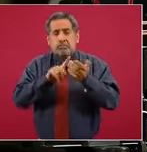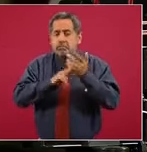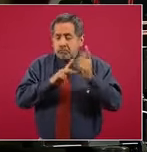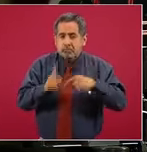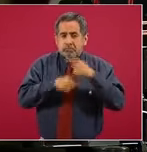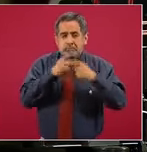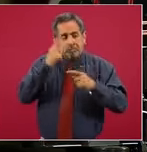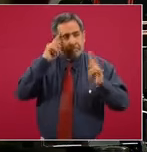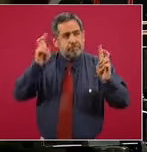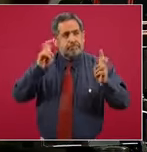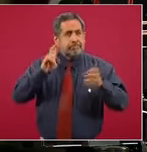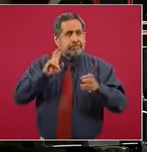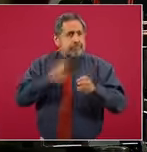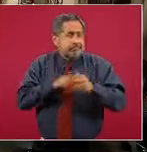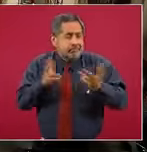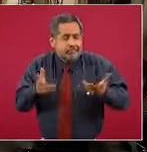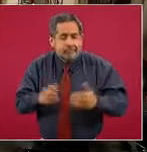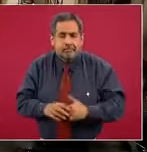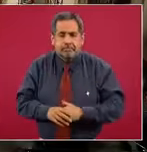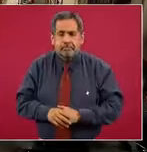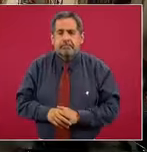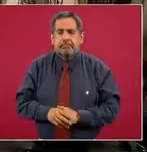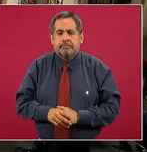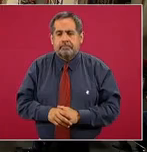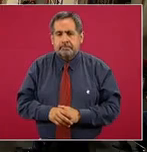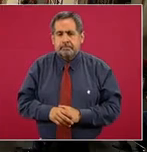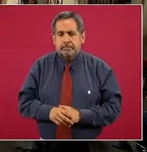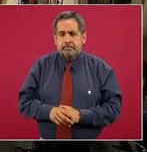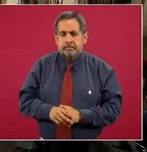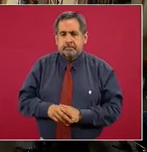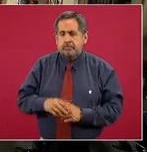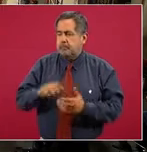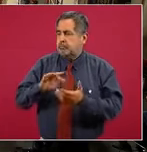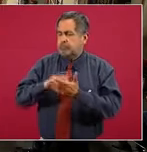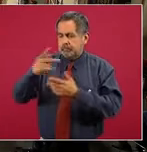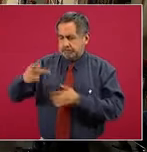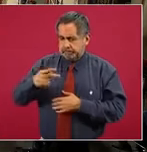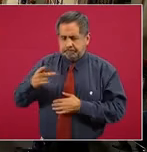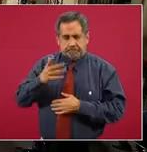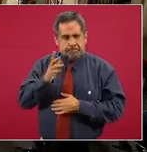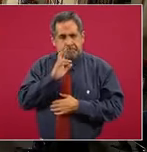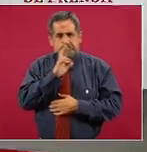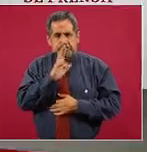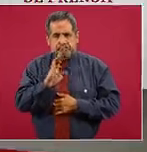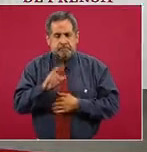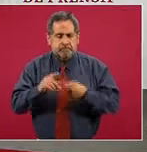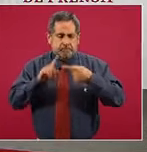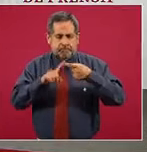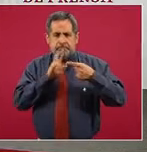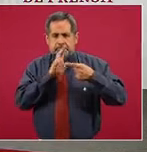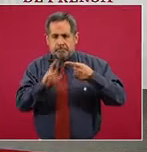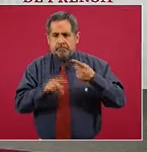la normalidad. Gracias. Muchas gracias por la pregunta. Igual